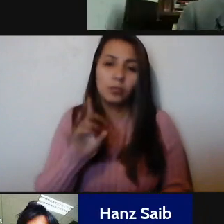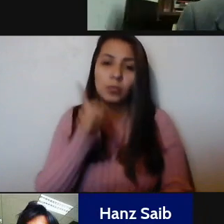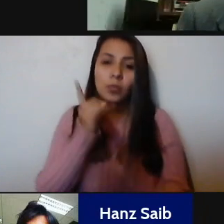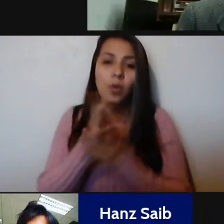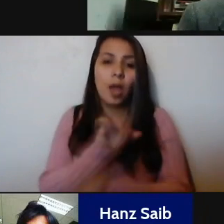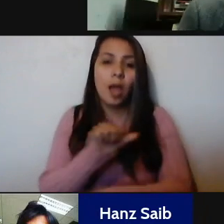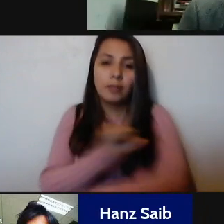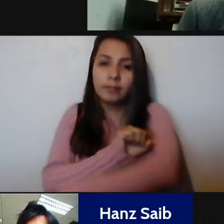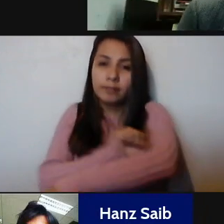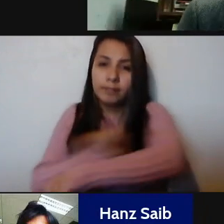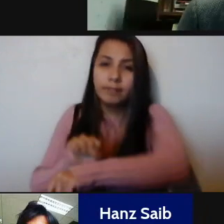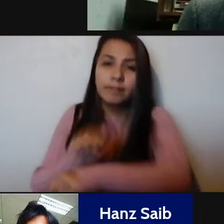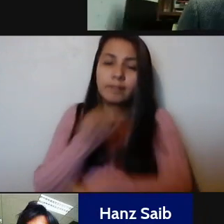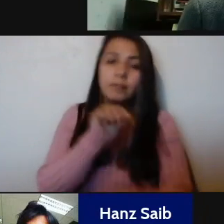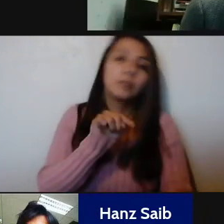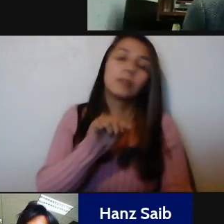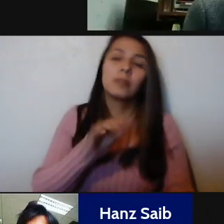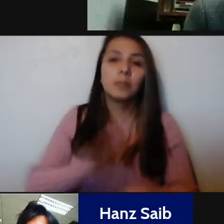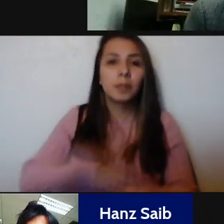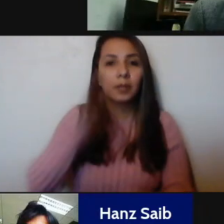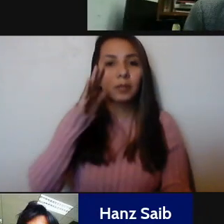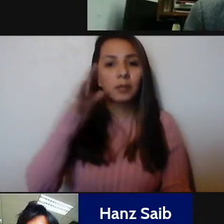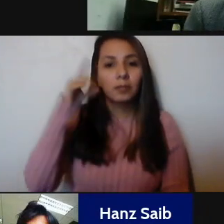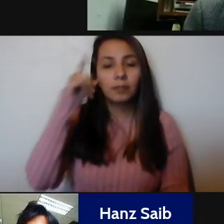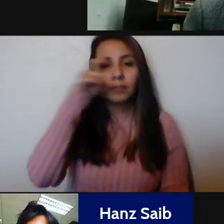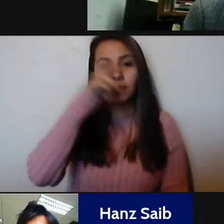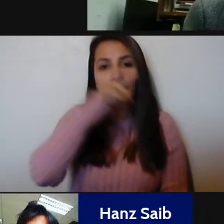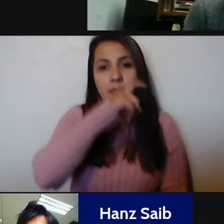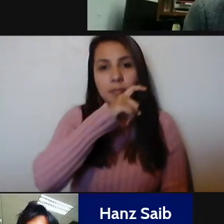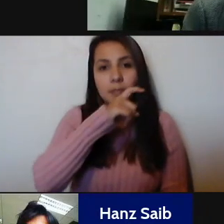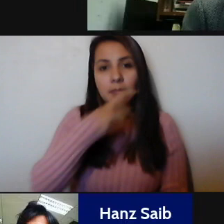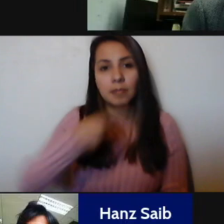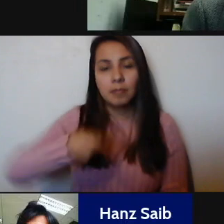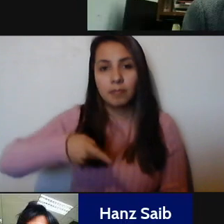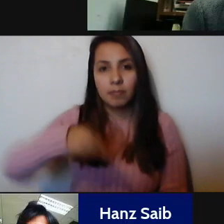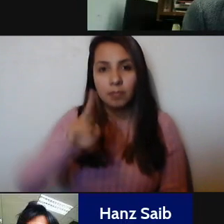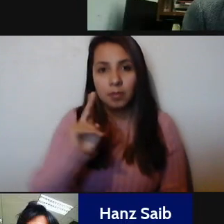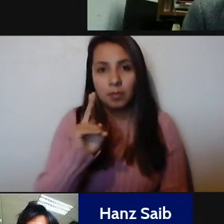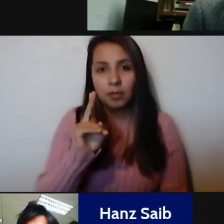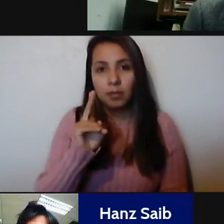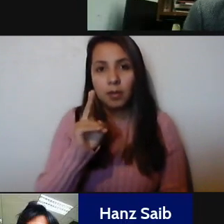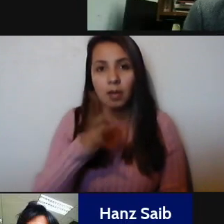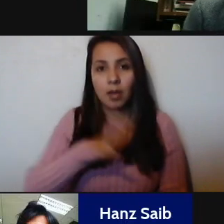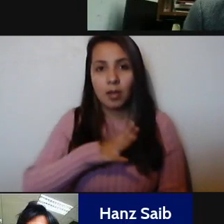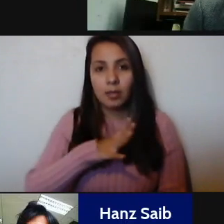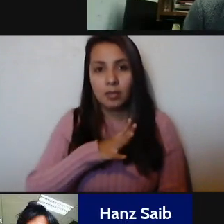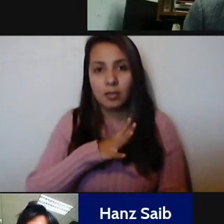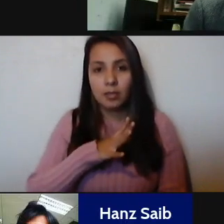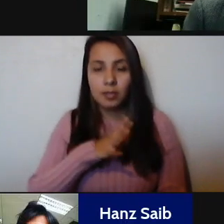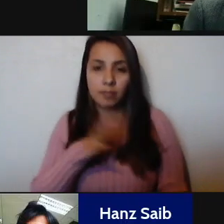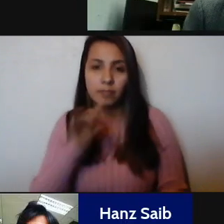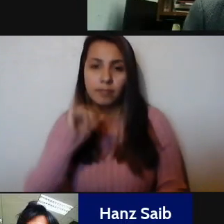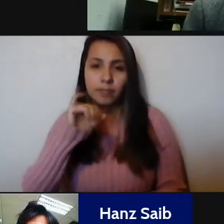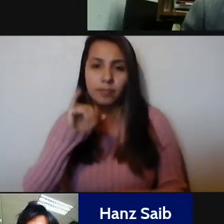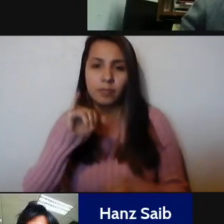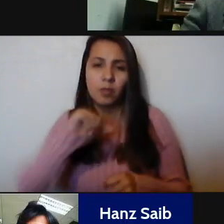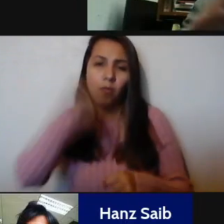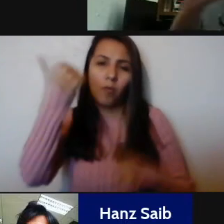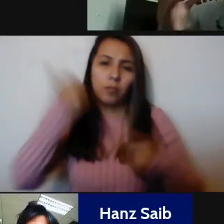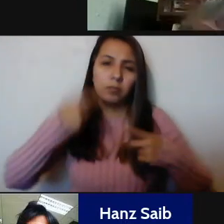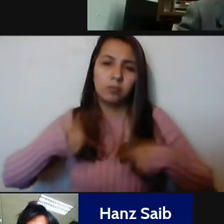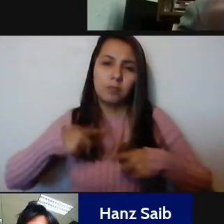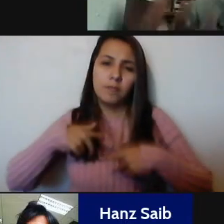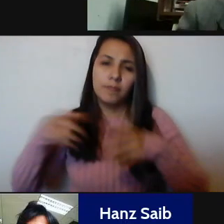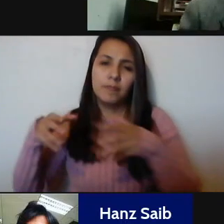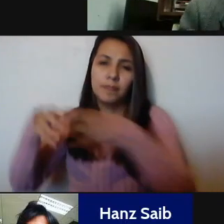distinta. No lo hemos hecho, utilizamos cosas relativamente sencillas con las que obtenemos cosas ya muy complicadas,